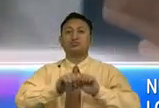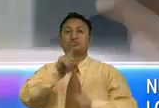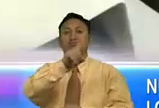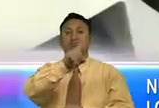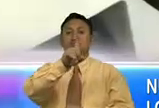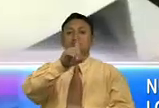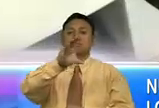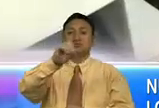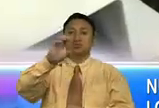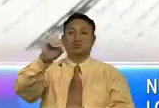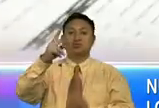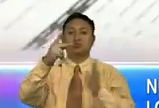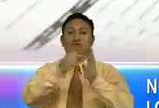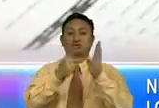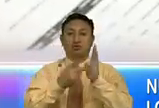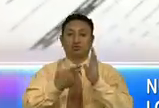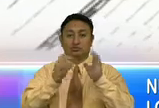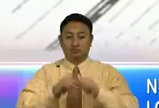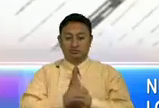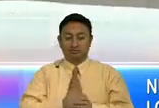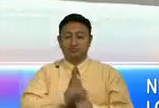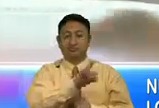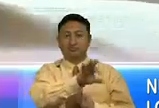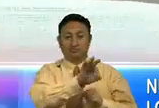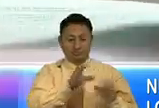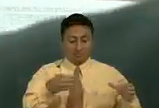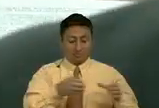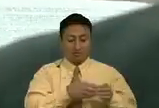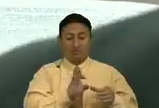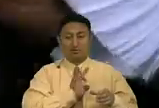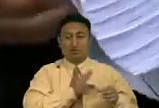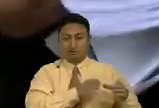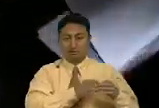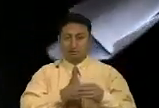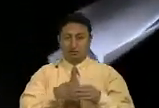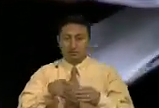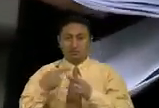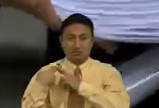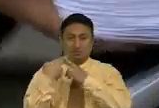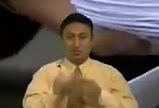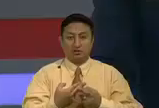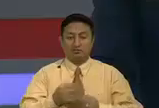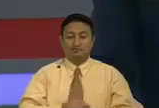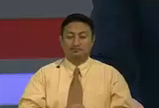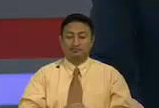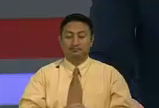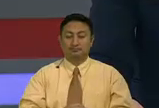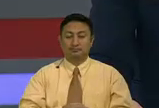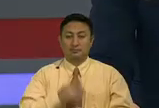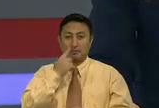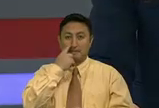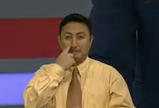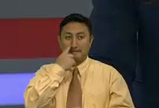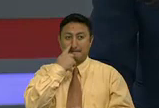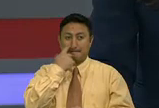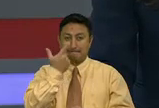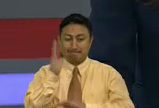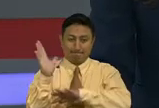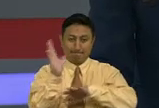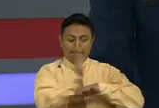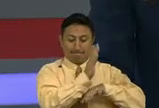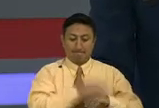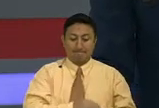ello se contará con una comisión técnica. En Quito informó Andrea Orbe. Cambiamos de información.